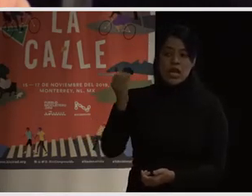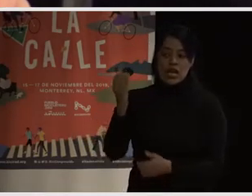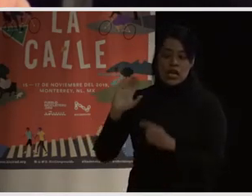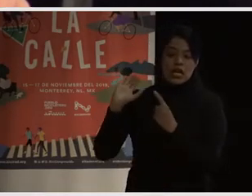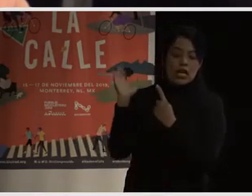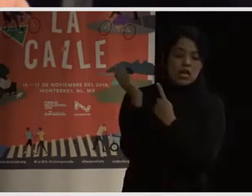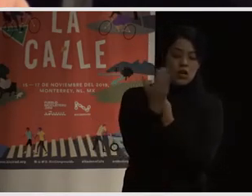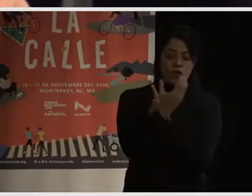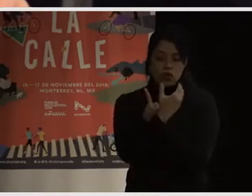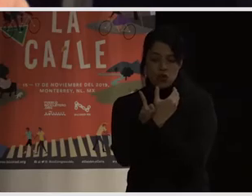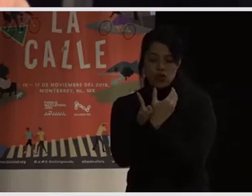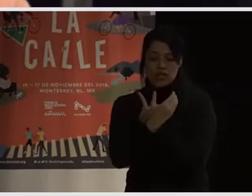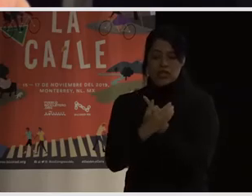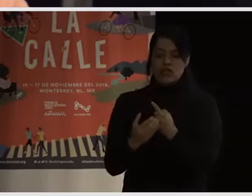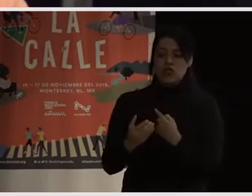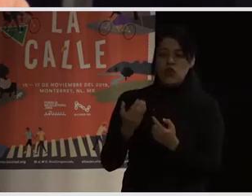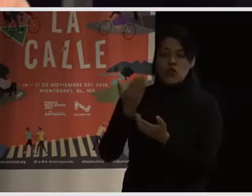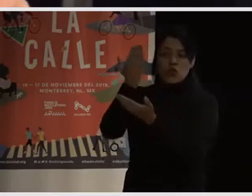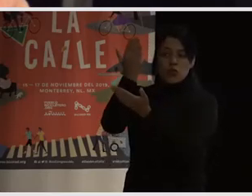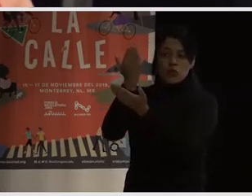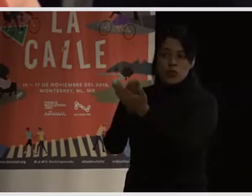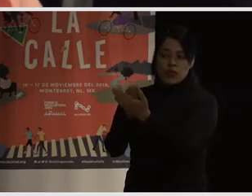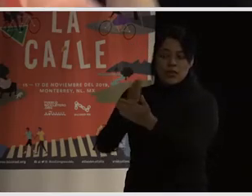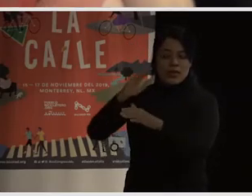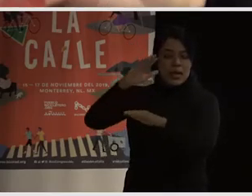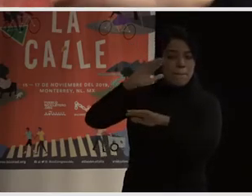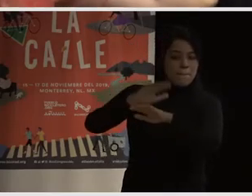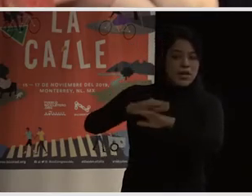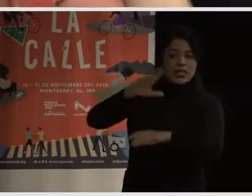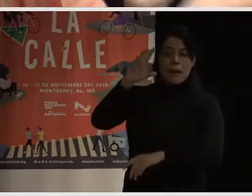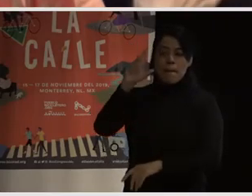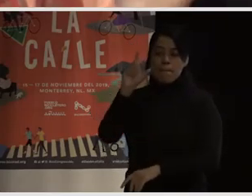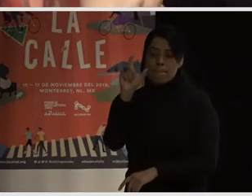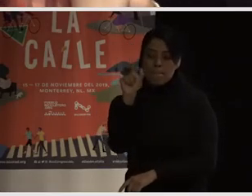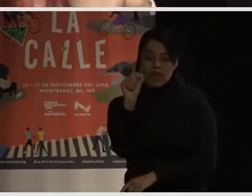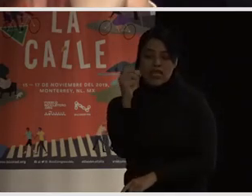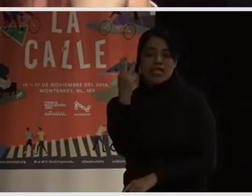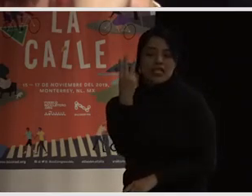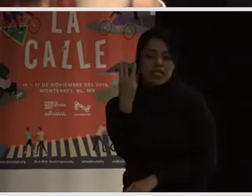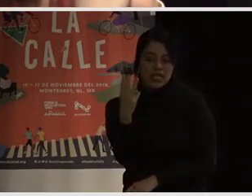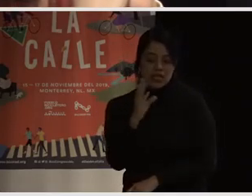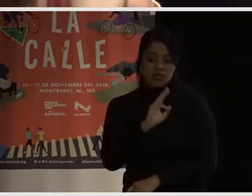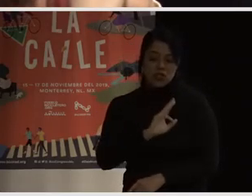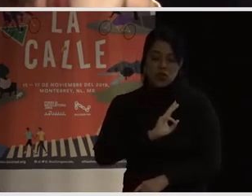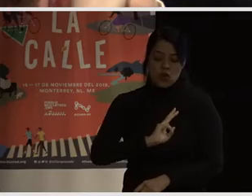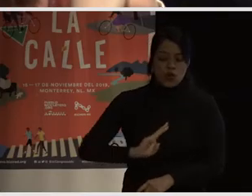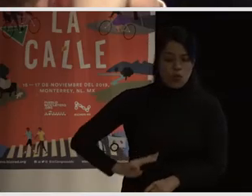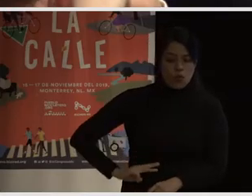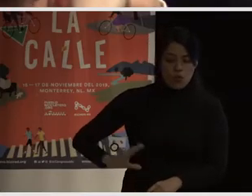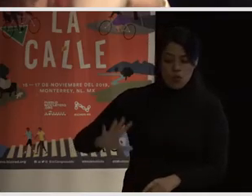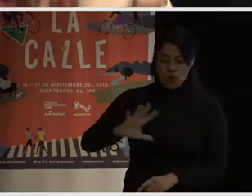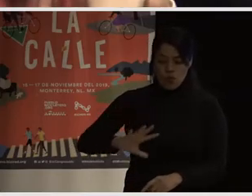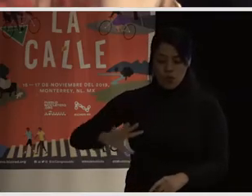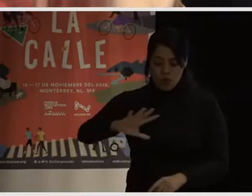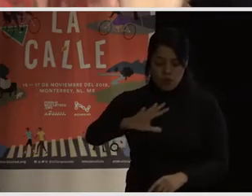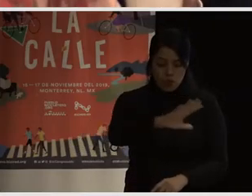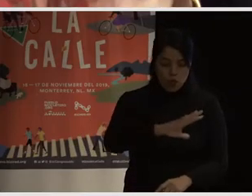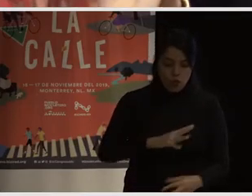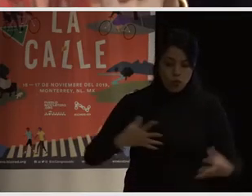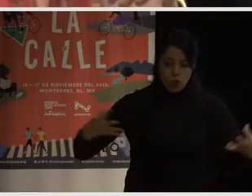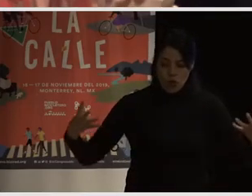para sumarse a 23 municipios entonces realmente eso nos duele mucho a los técnicos escuchamos sus lamentos también